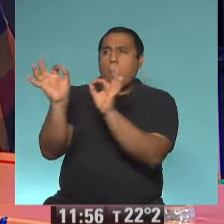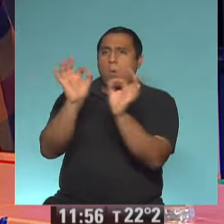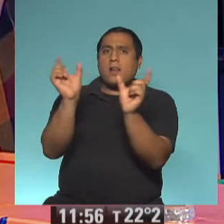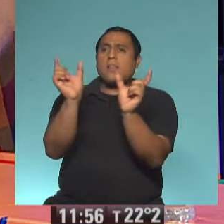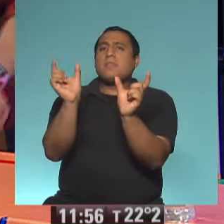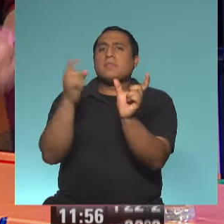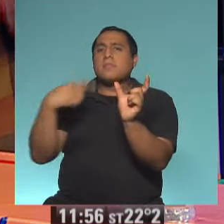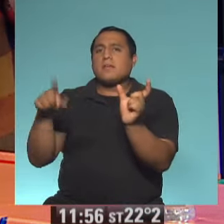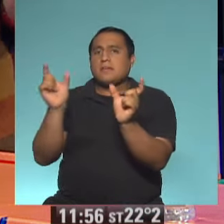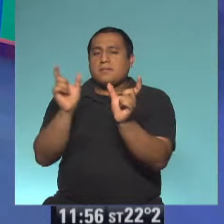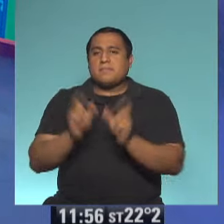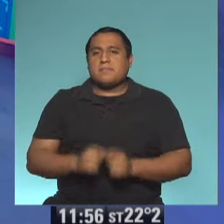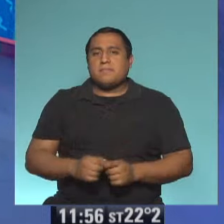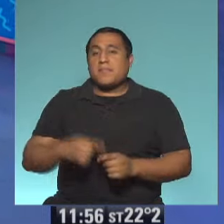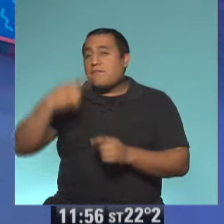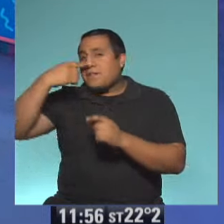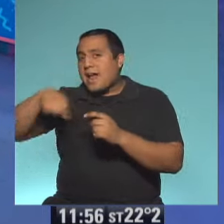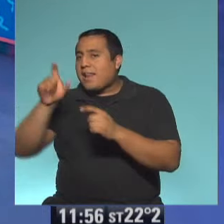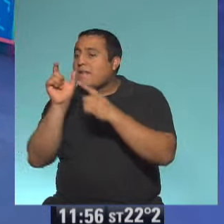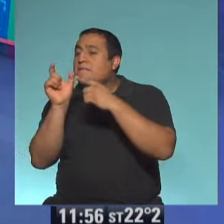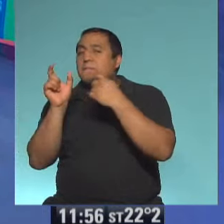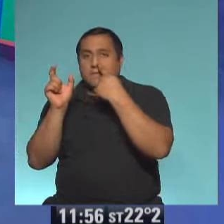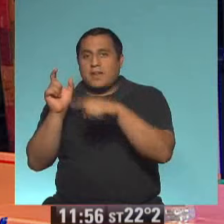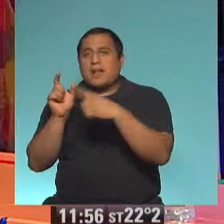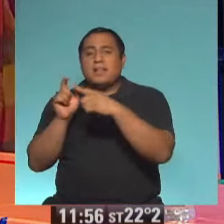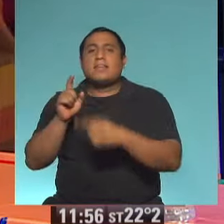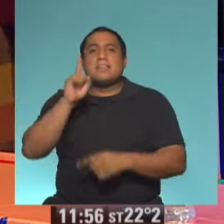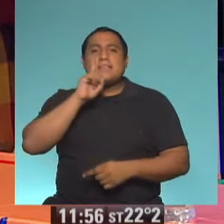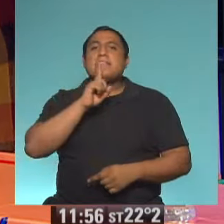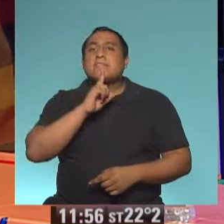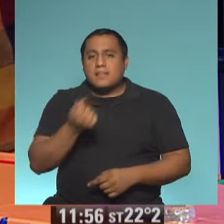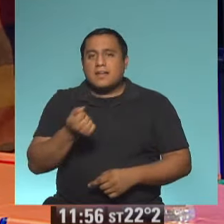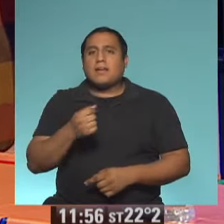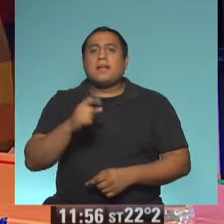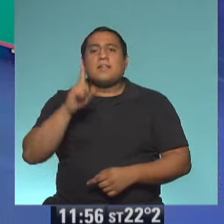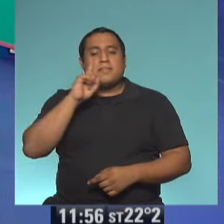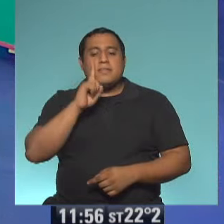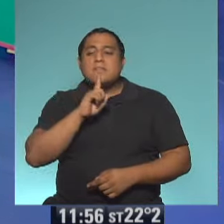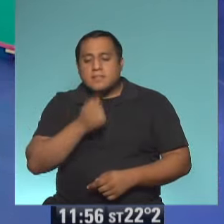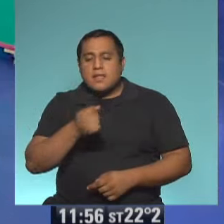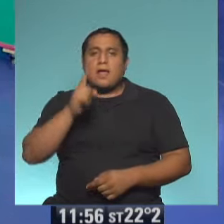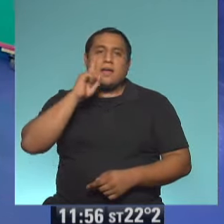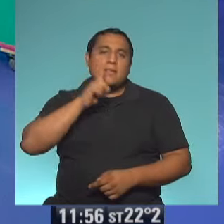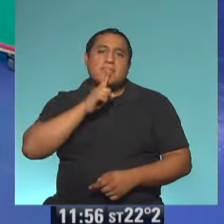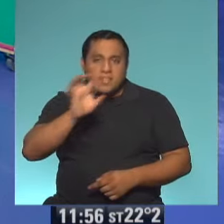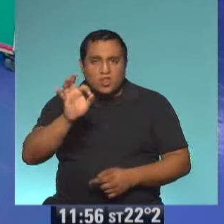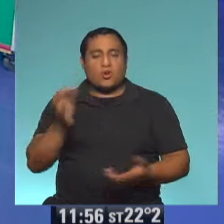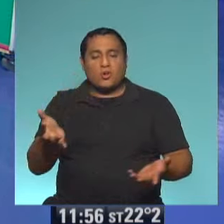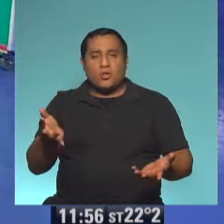repite, chicos y chicas? Algo en el final. Ita, exactamente. Muy bien. está Ito. Sí.